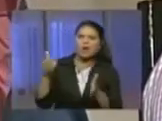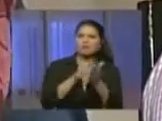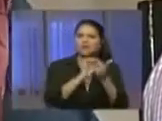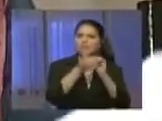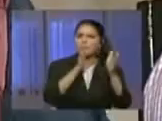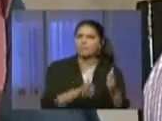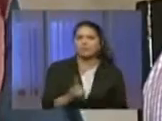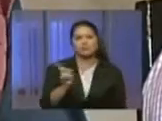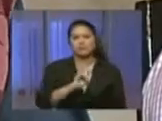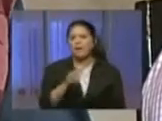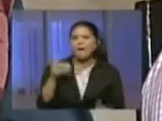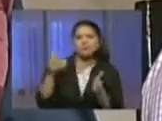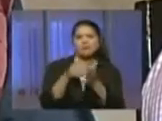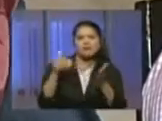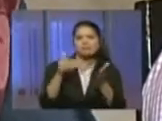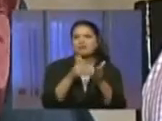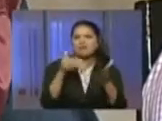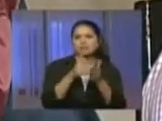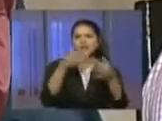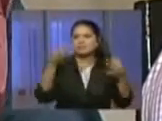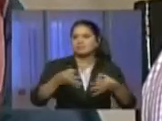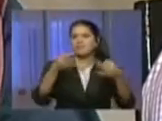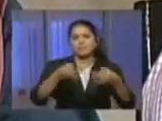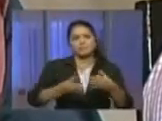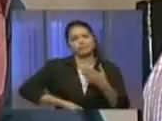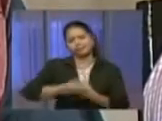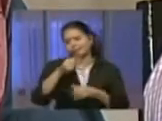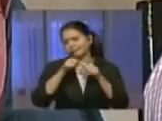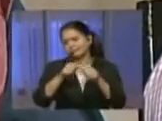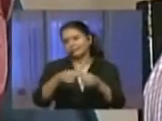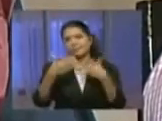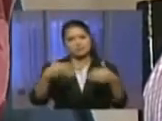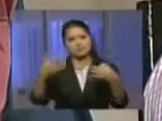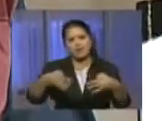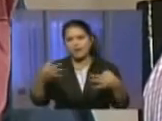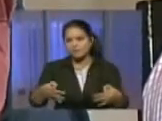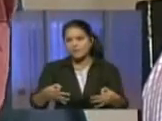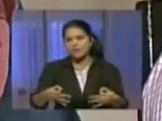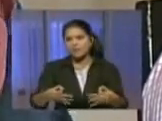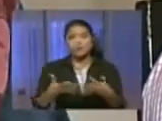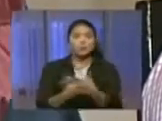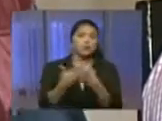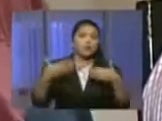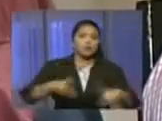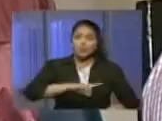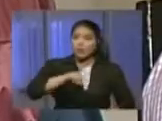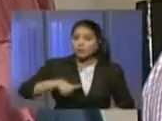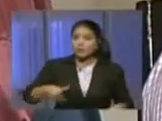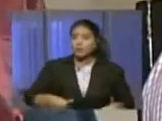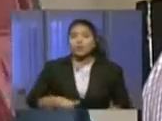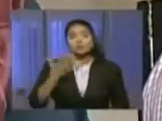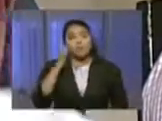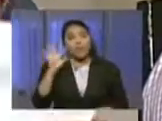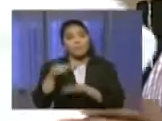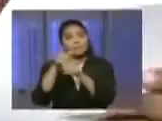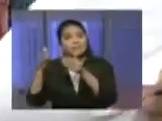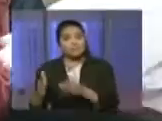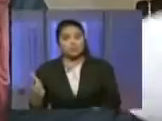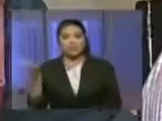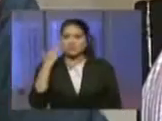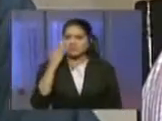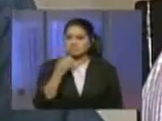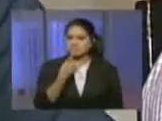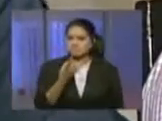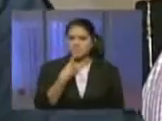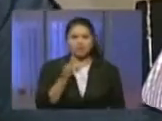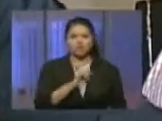ataque sistemático permanente se mantiene nuestro gran desempeño creo que nuestro ministro lo puede decir no lo no lo no